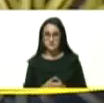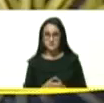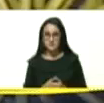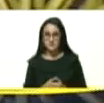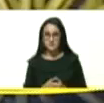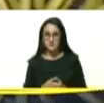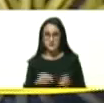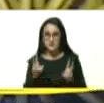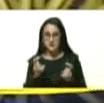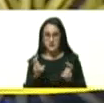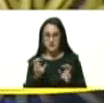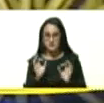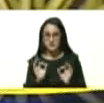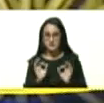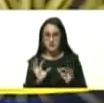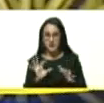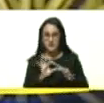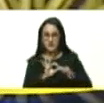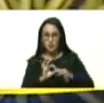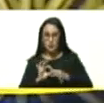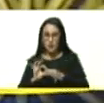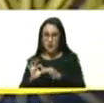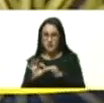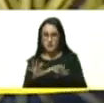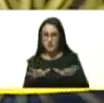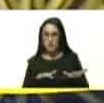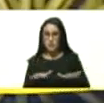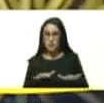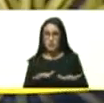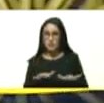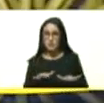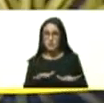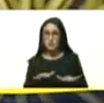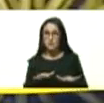configurando, pues, articulando una estrategia,